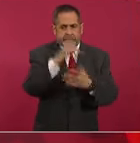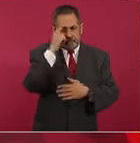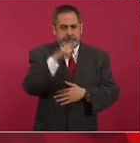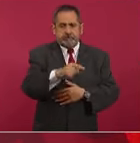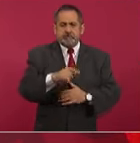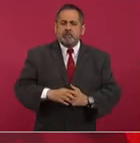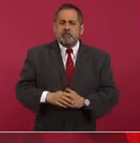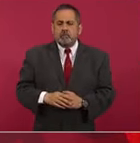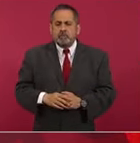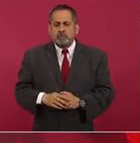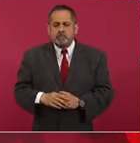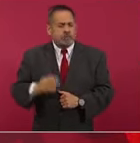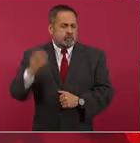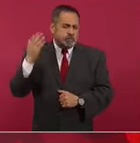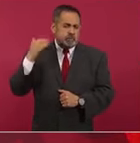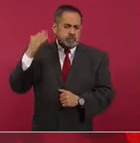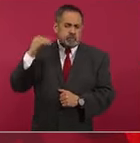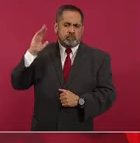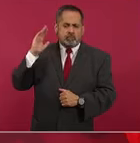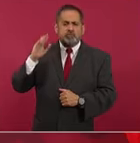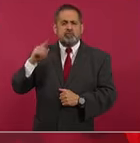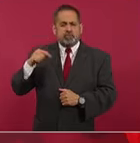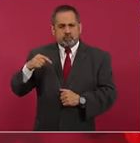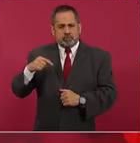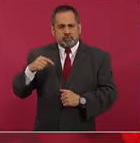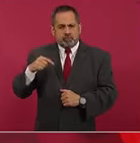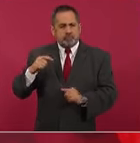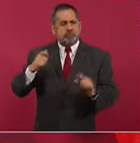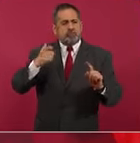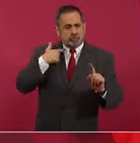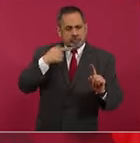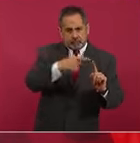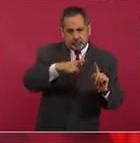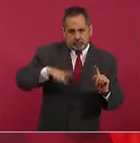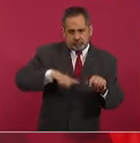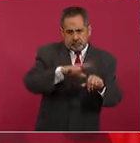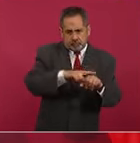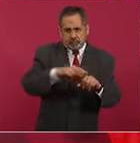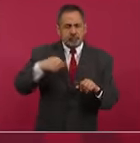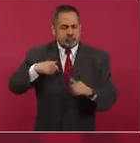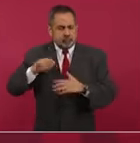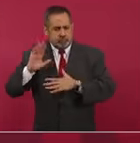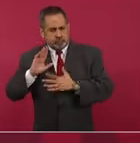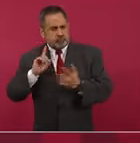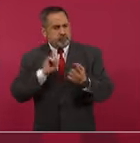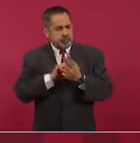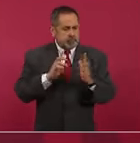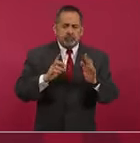Hicimos ese compromiso desde que estaba el anterior gobernador y hemos estado cumpliendo.